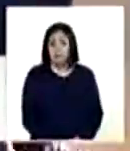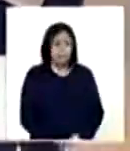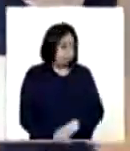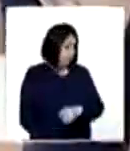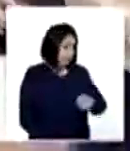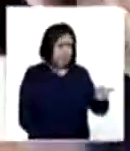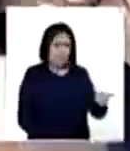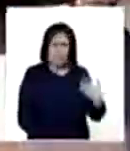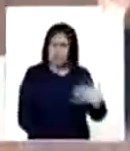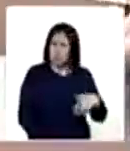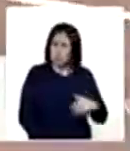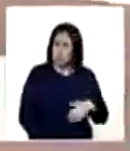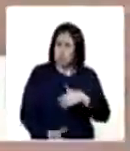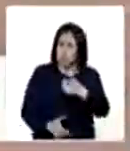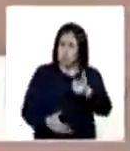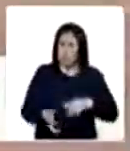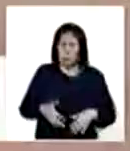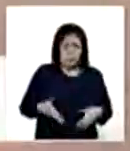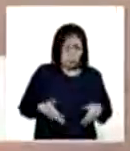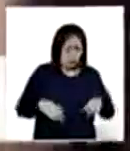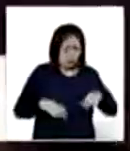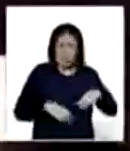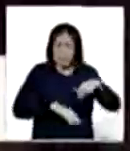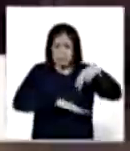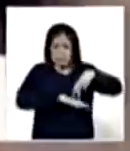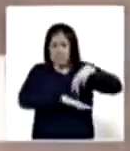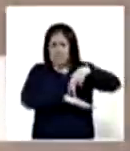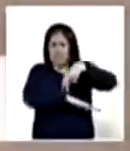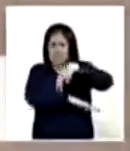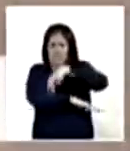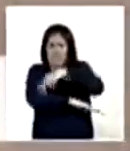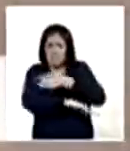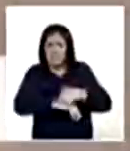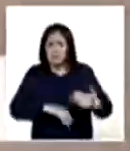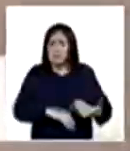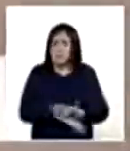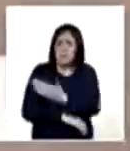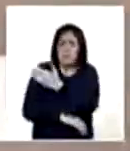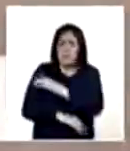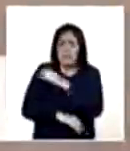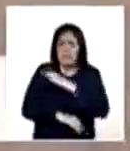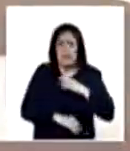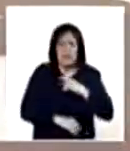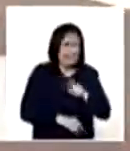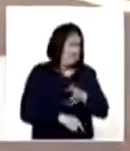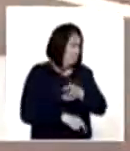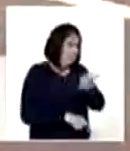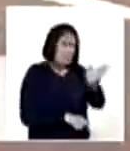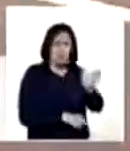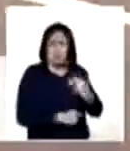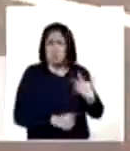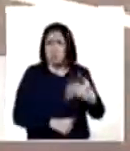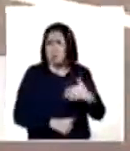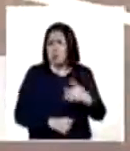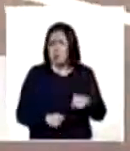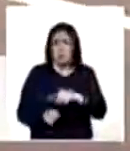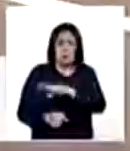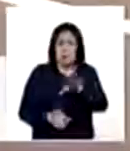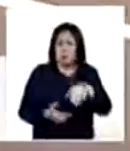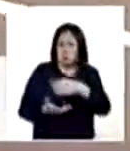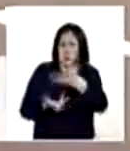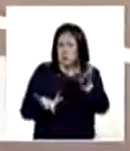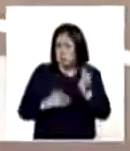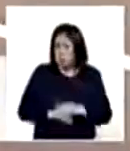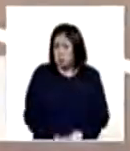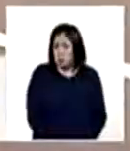están en la berma central, los que se van hacia San Miguel, hacia el Callao, la situación también es similar, ¿no? Todos han